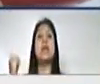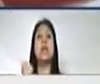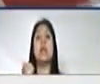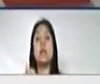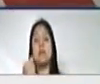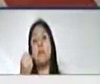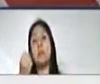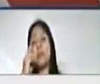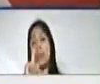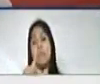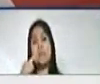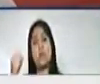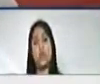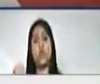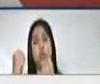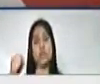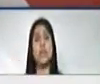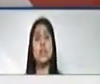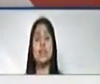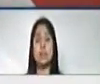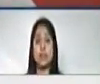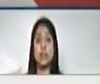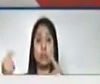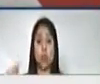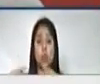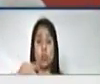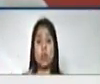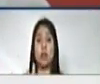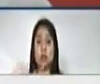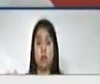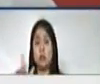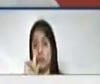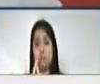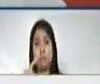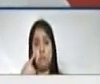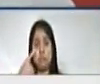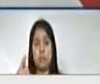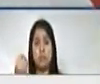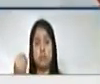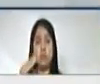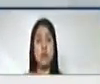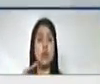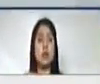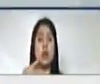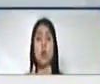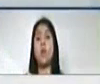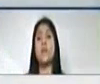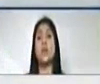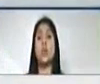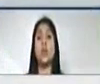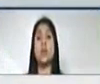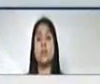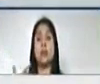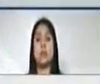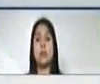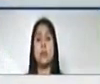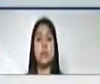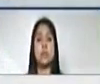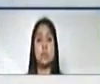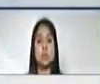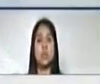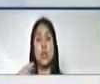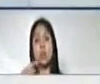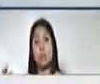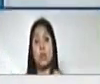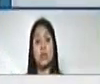para tratar de vivir como si nada estuviera viviendo en suelo guatemalteco. Estamos siendo víctimas de la pandemia y de manera alarmante. Más de